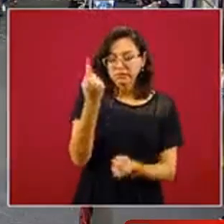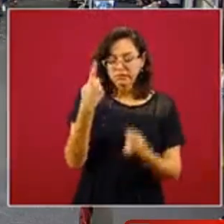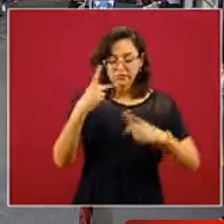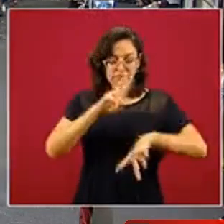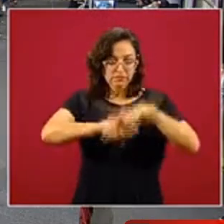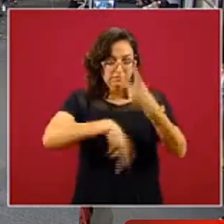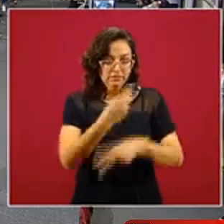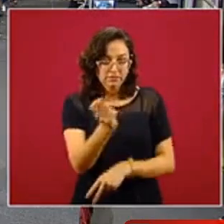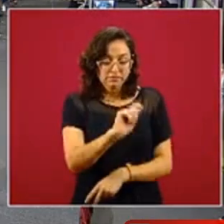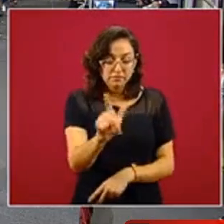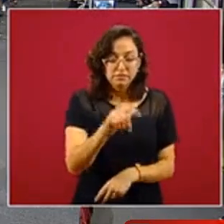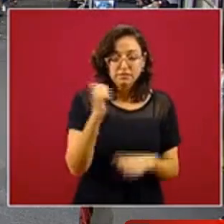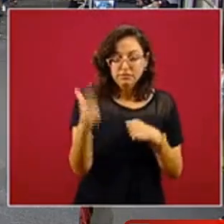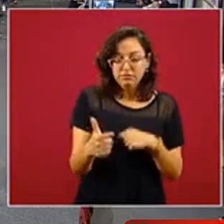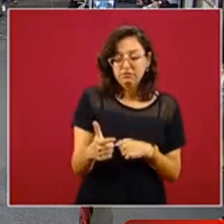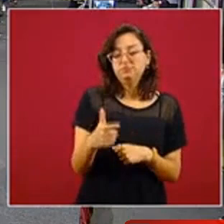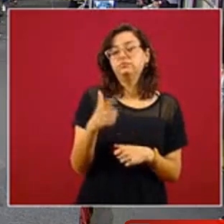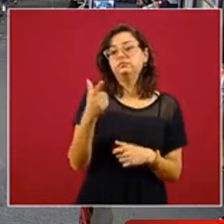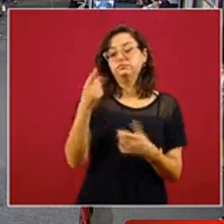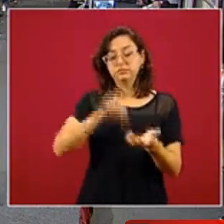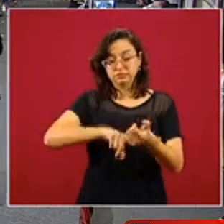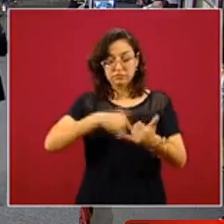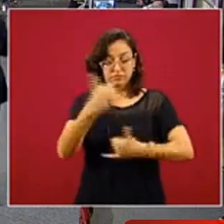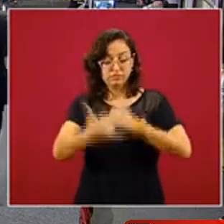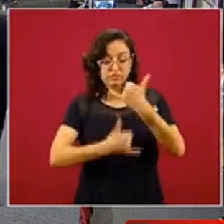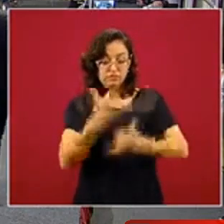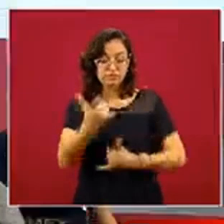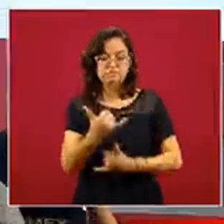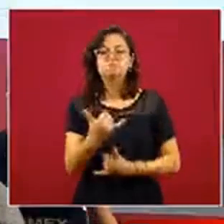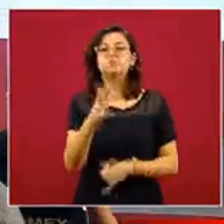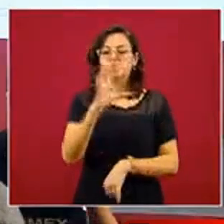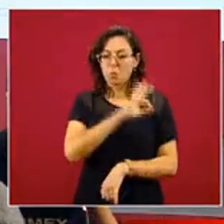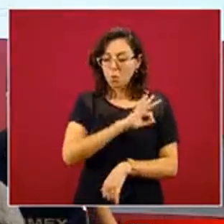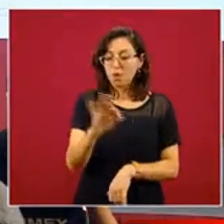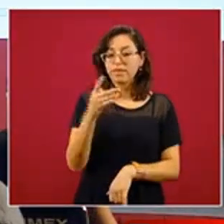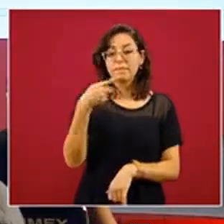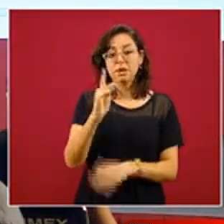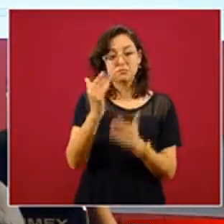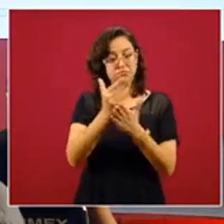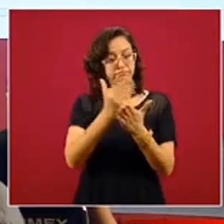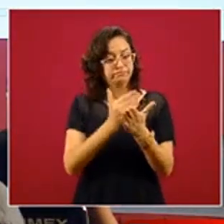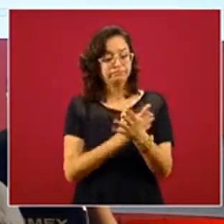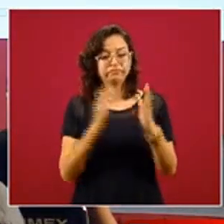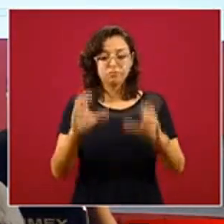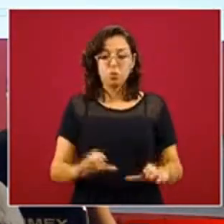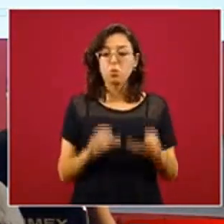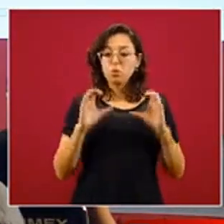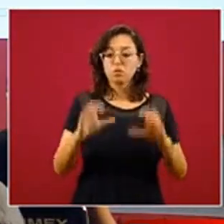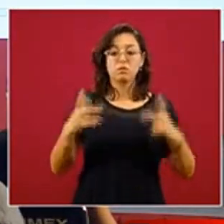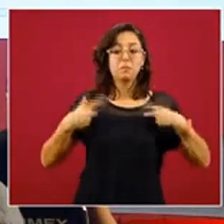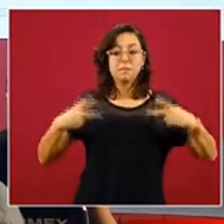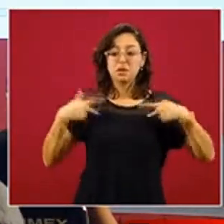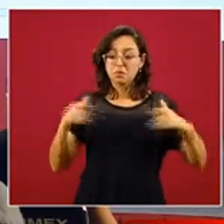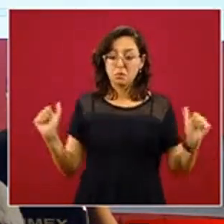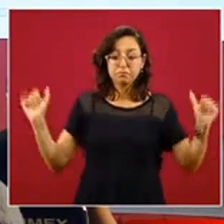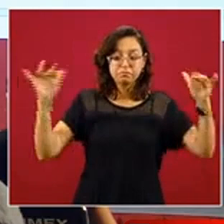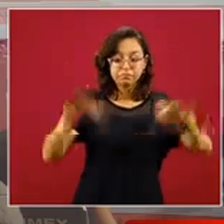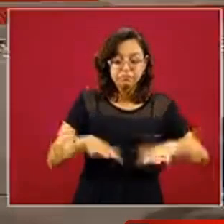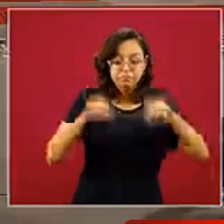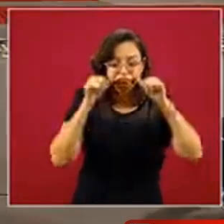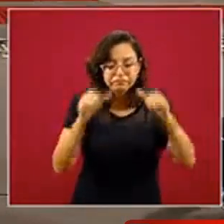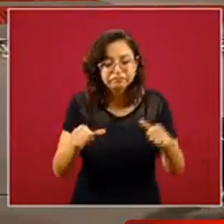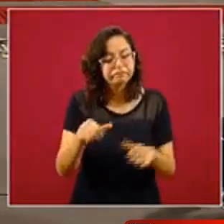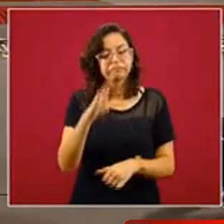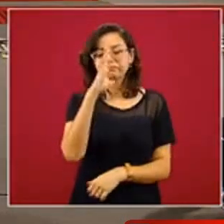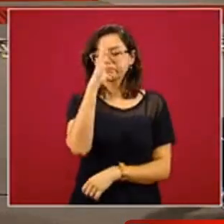a los que van a llevar a cabo el juego al interior de las instalaciones, pero es sin público, ¿verdad?